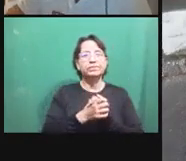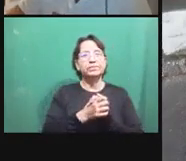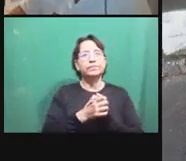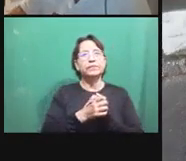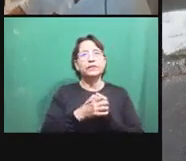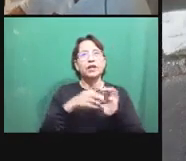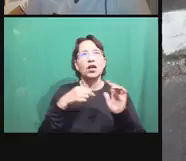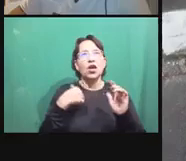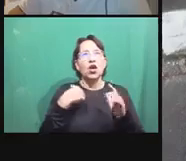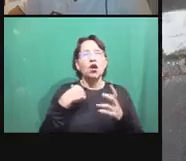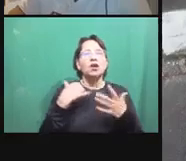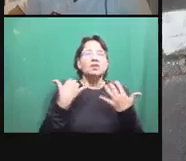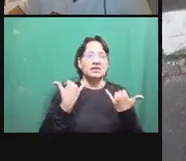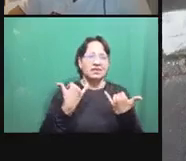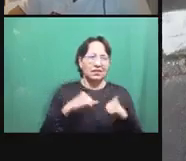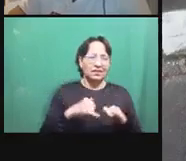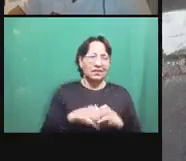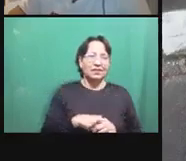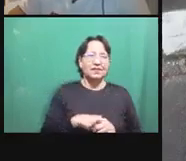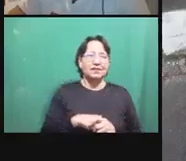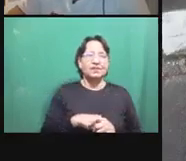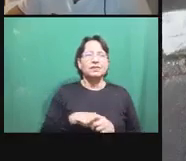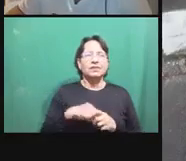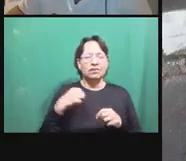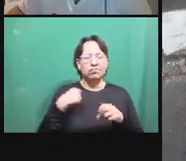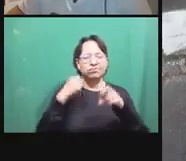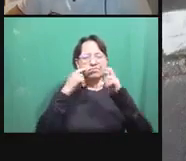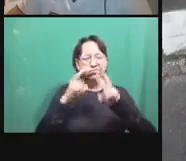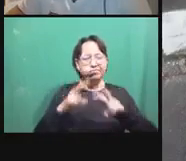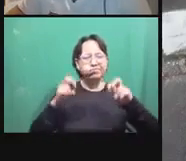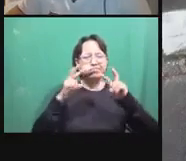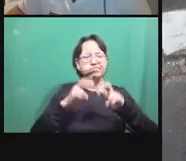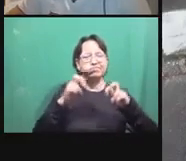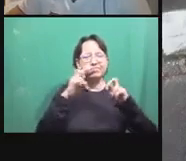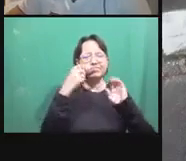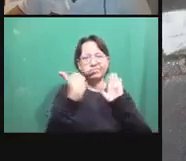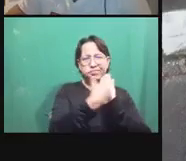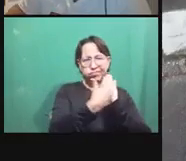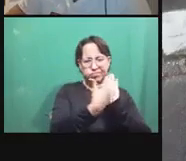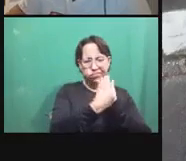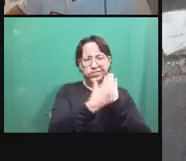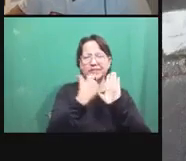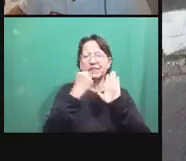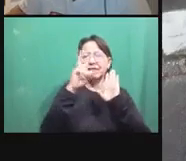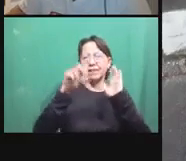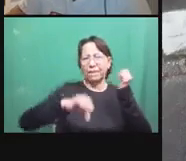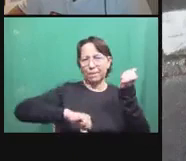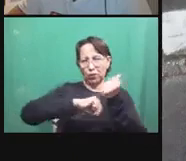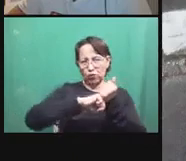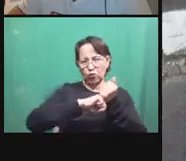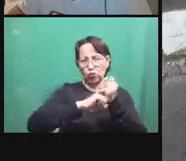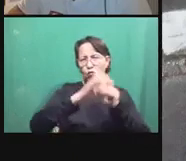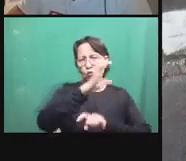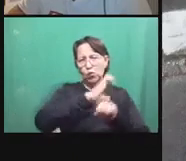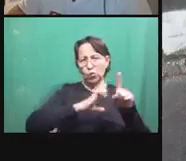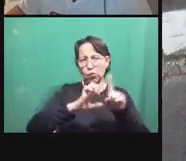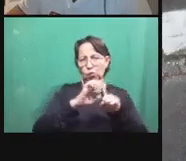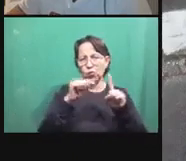Como empresa hemos tenido esta constante investigación, documentación y apoyo de la cultura que nos da un poquito este